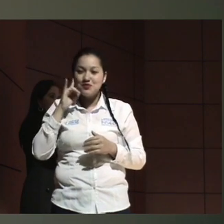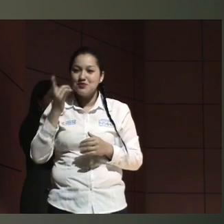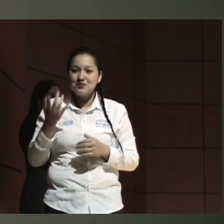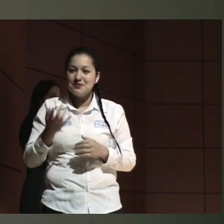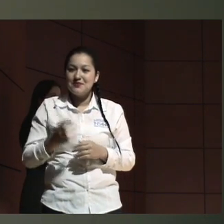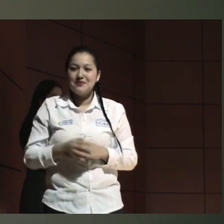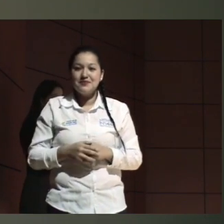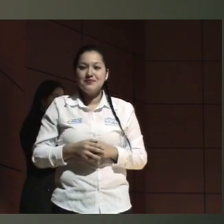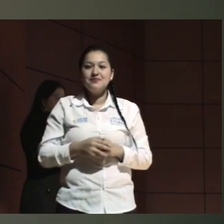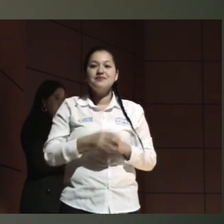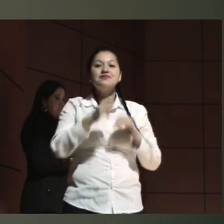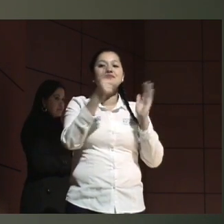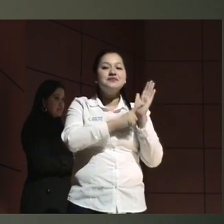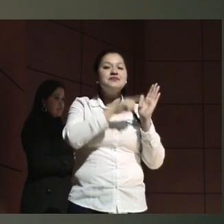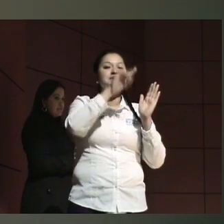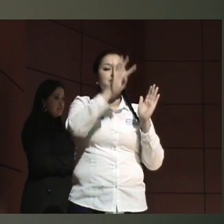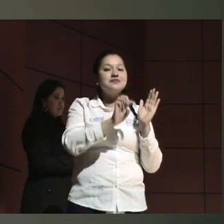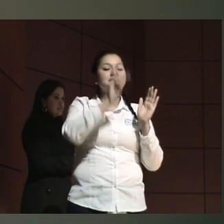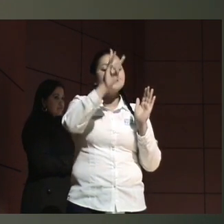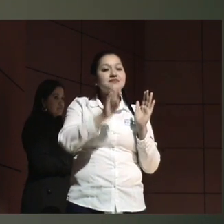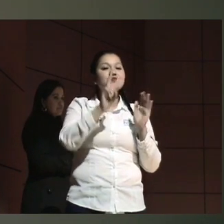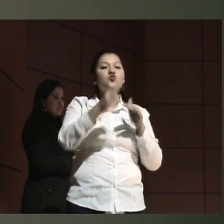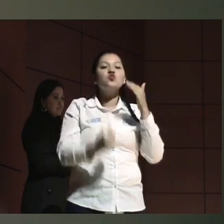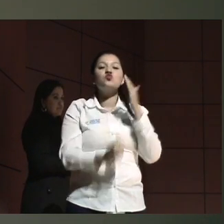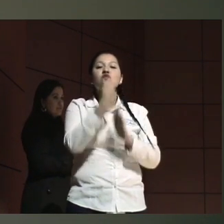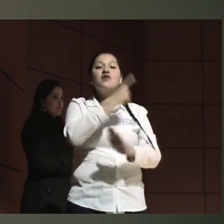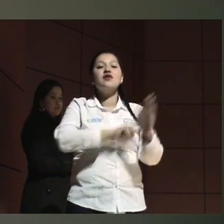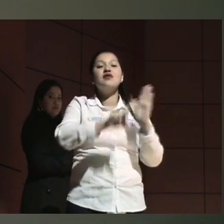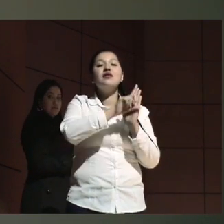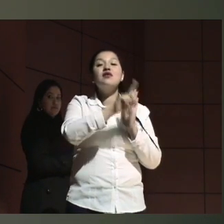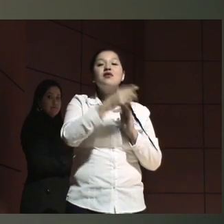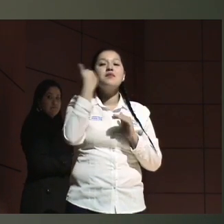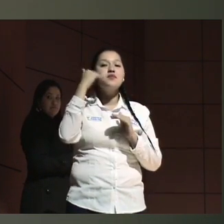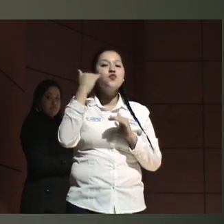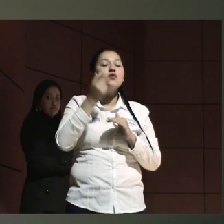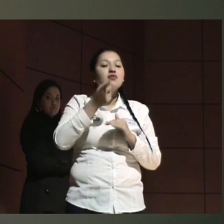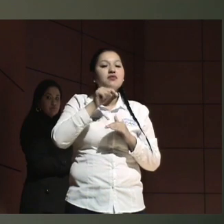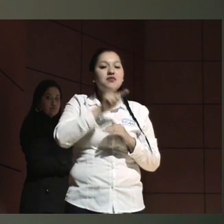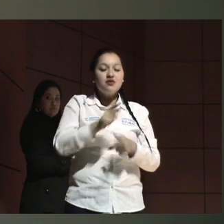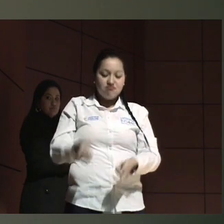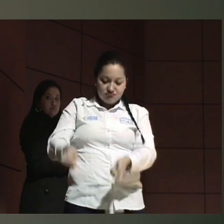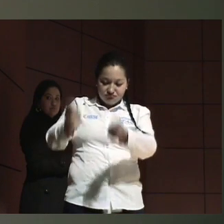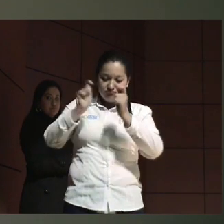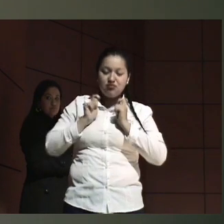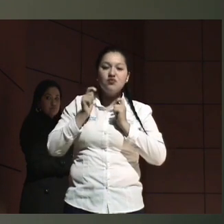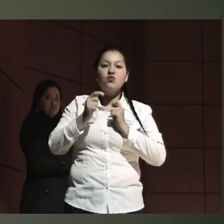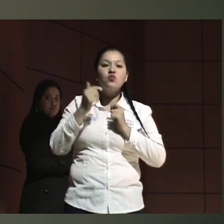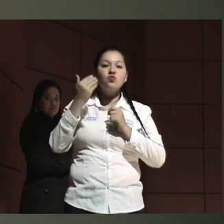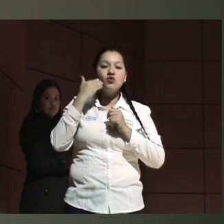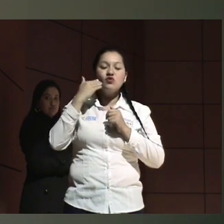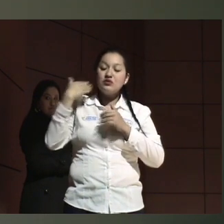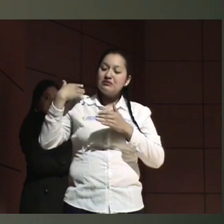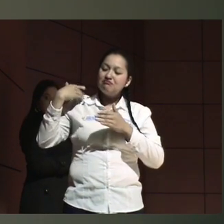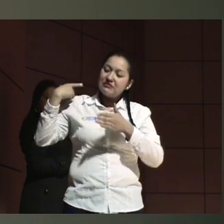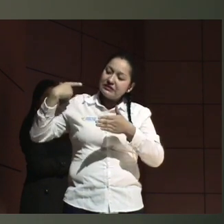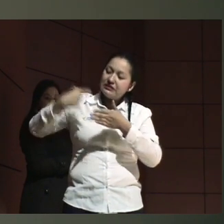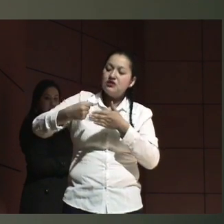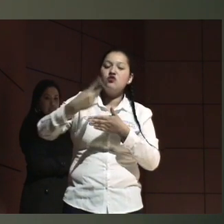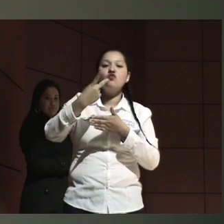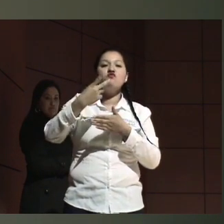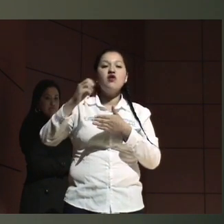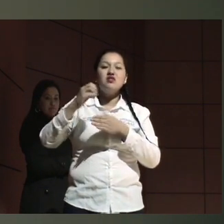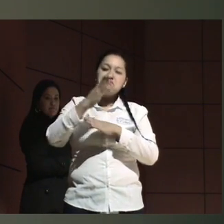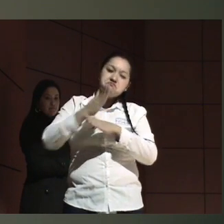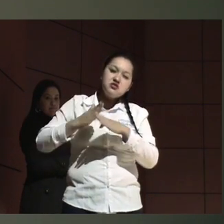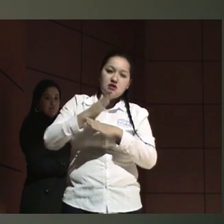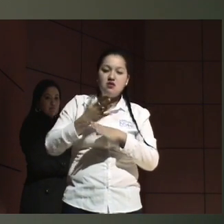de esta manera nosotros las mujeres también nos ha correspondido a partir de la mitad del siglo pasado aprender a vivir con